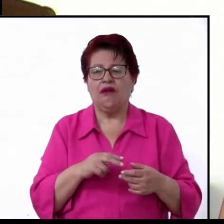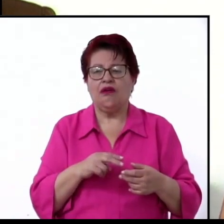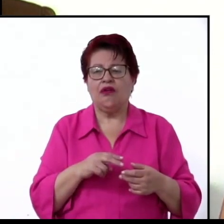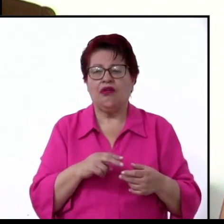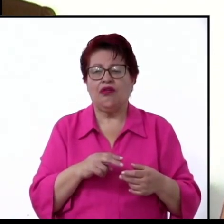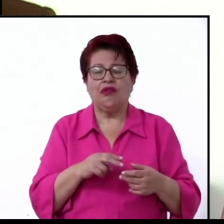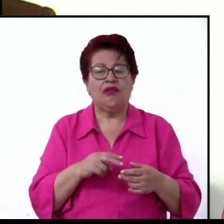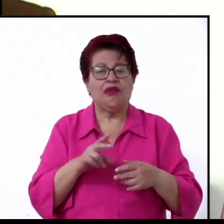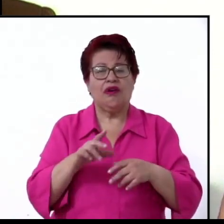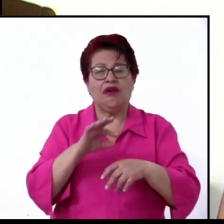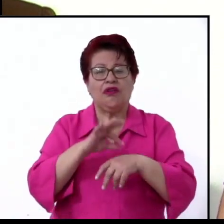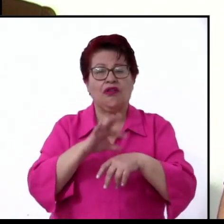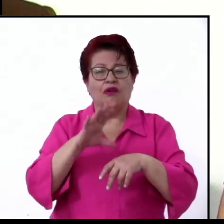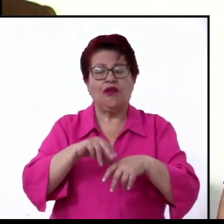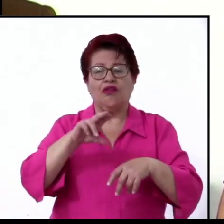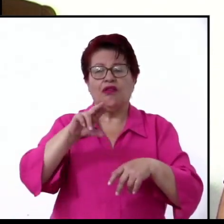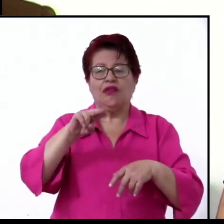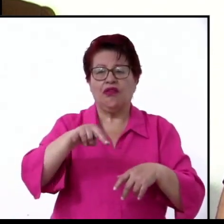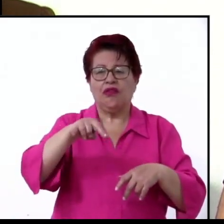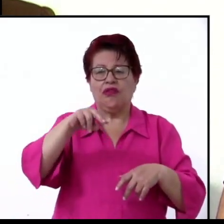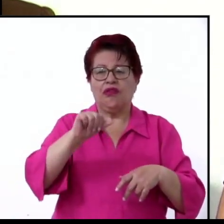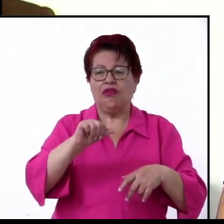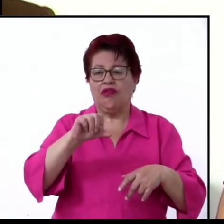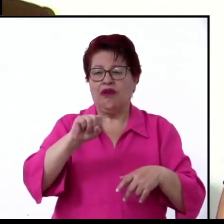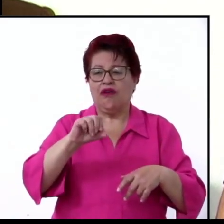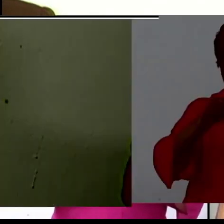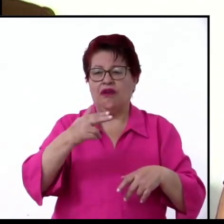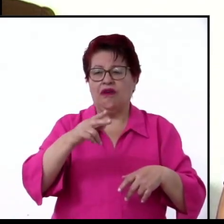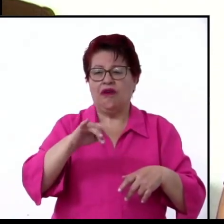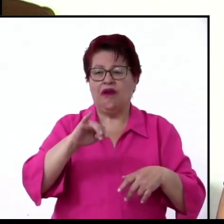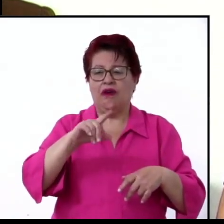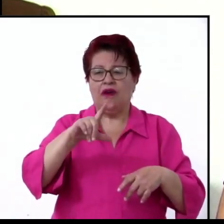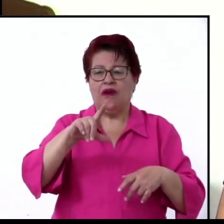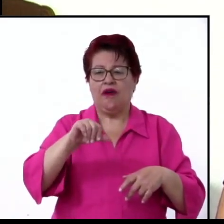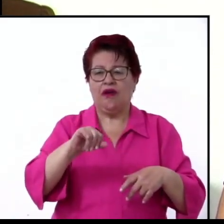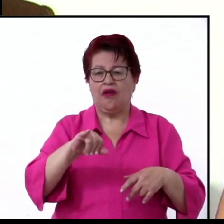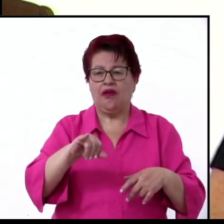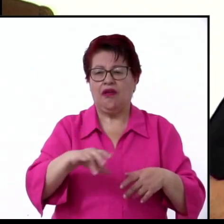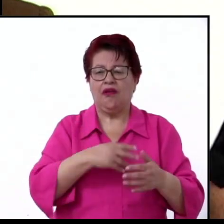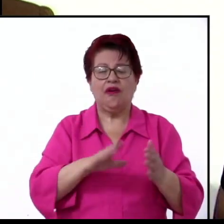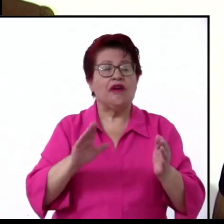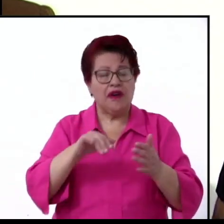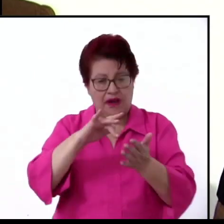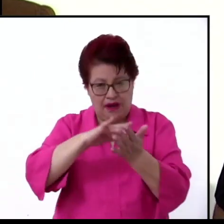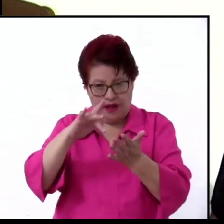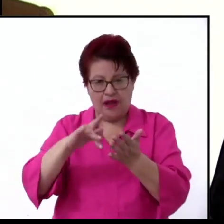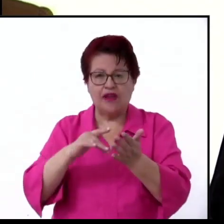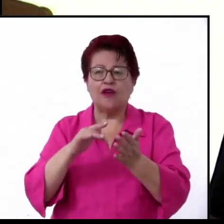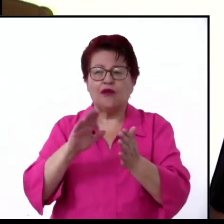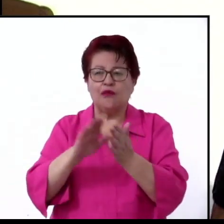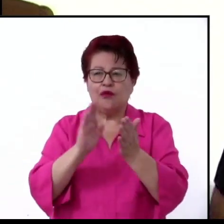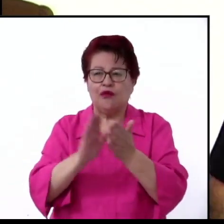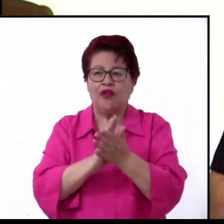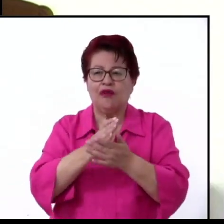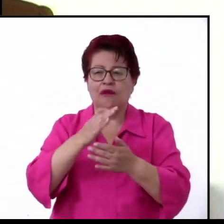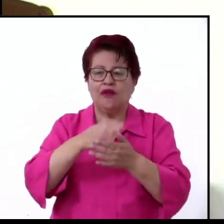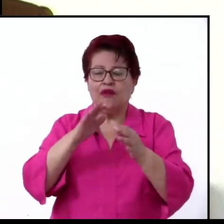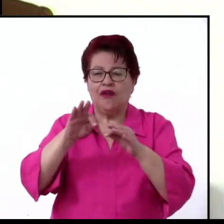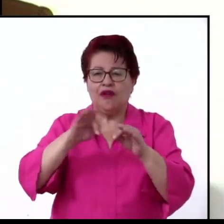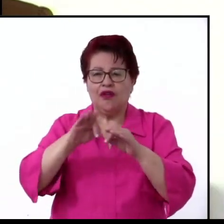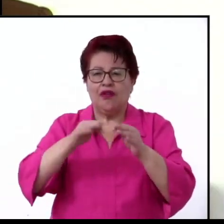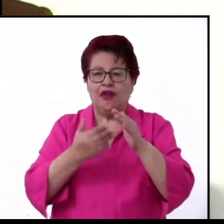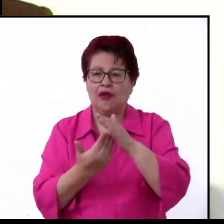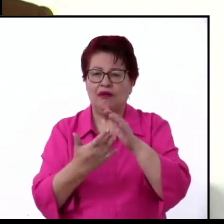la doctora Nayeli. Muchas gracias, diputada Vicenteño, también por participar en esta sesión de trabajo. Y